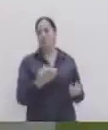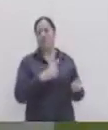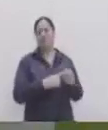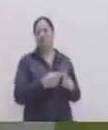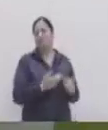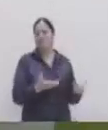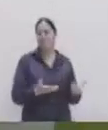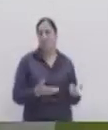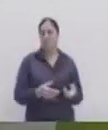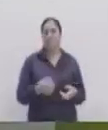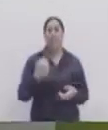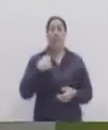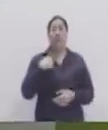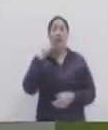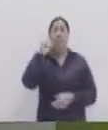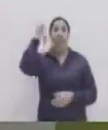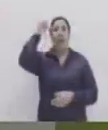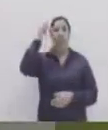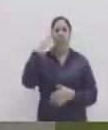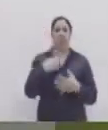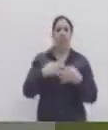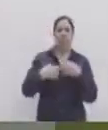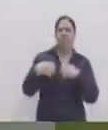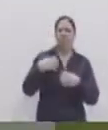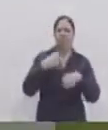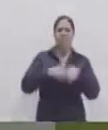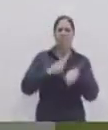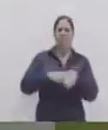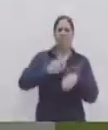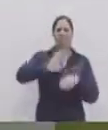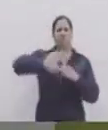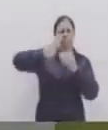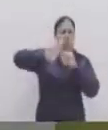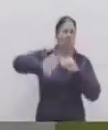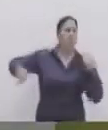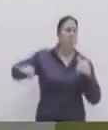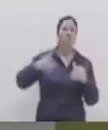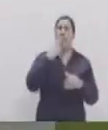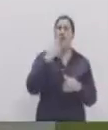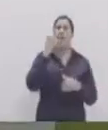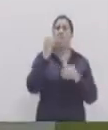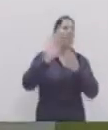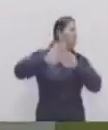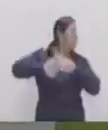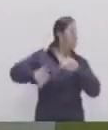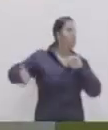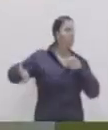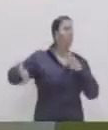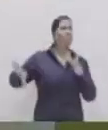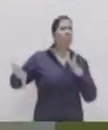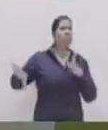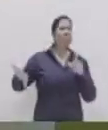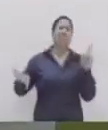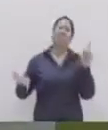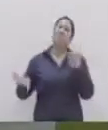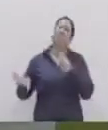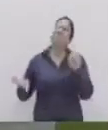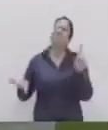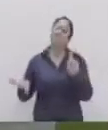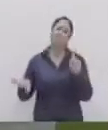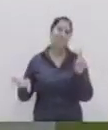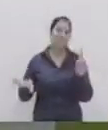engancharse, ¿verdad? Si ha pasado algo con algún familiar, se da mucho la discusión de hermanos, ¿verdad? Entonces realmente